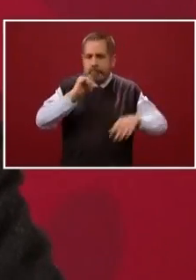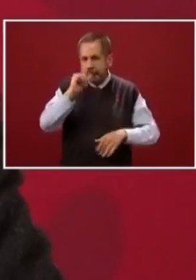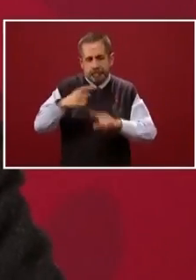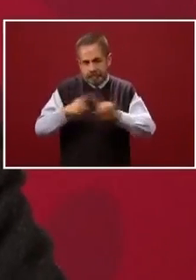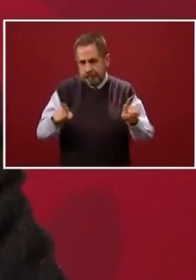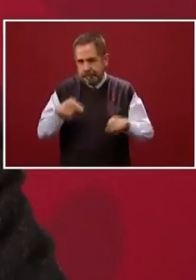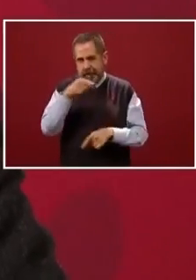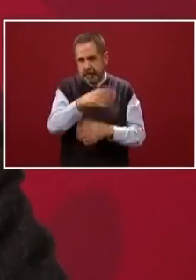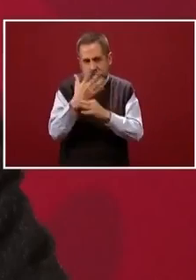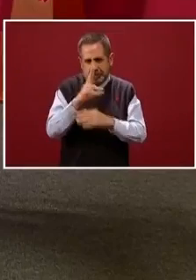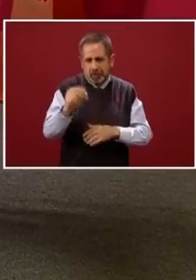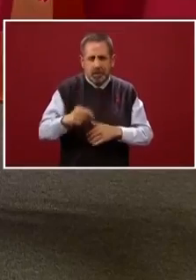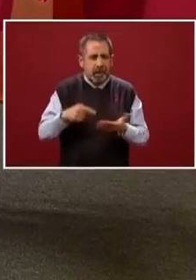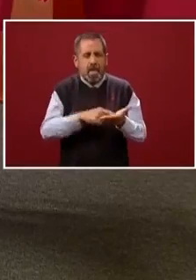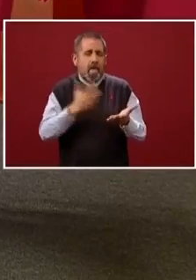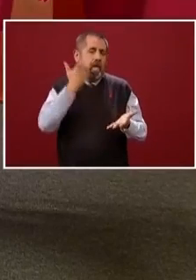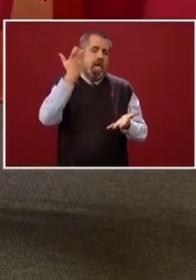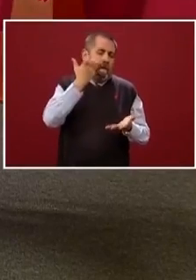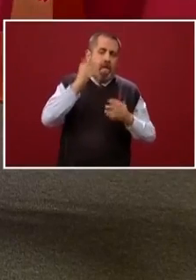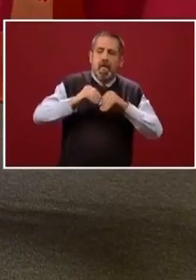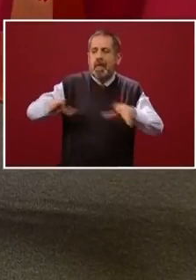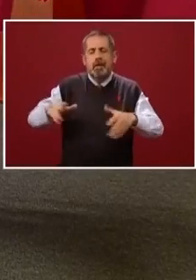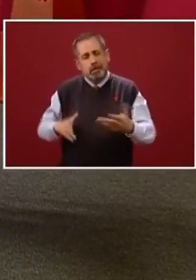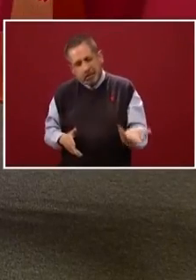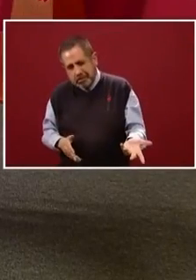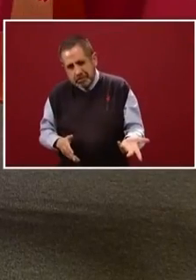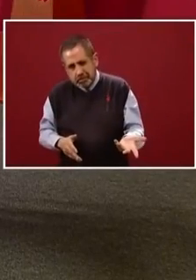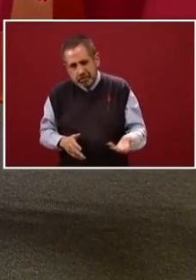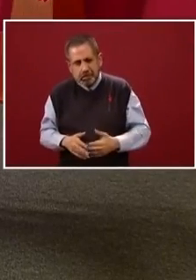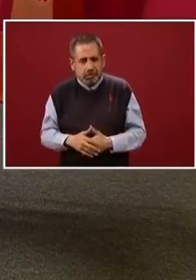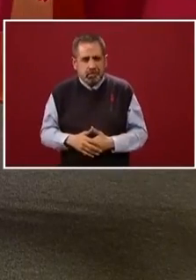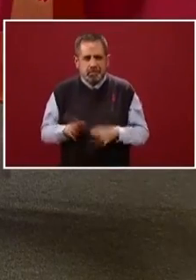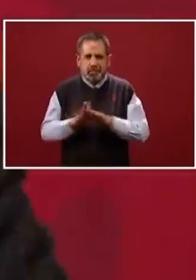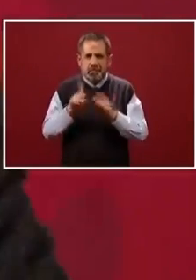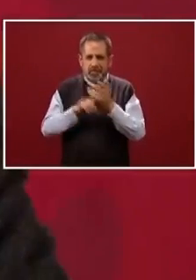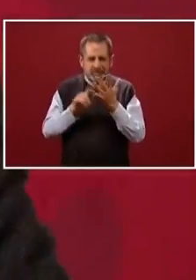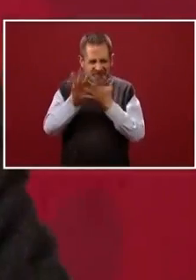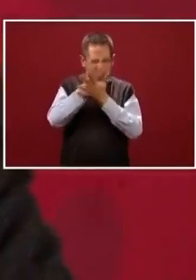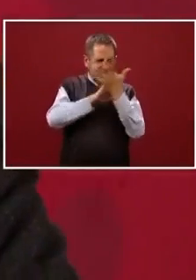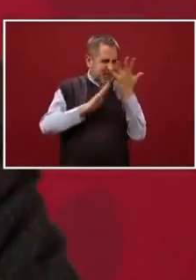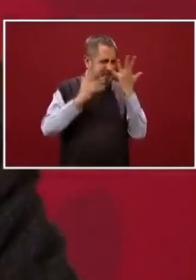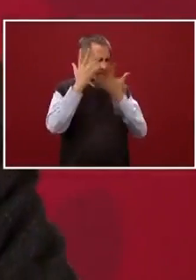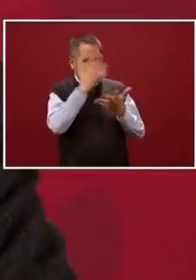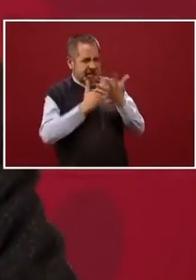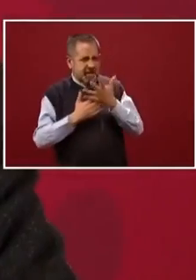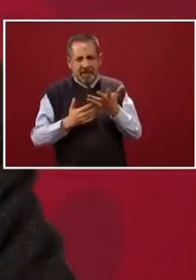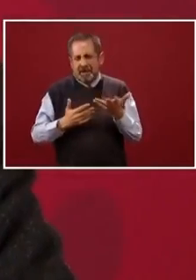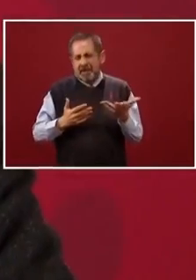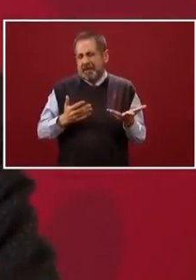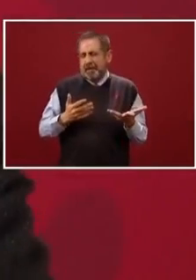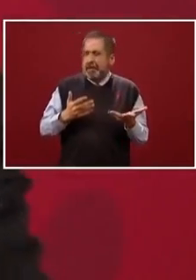información, que podría interpretarse quizá como confusa en el menor de los